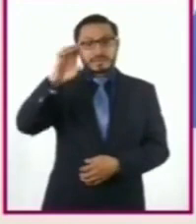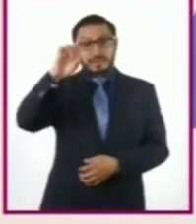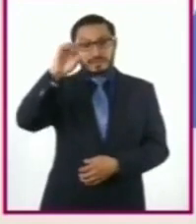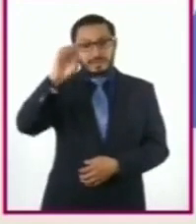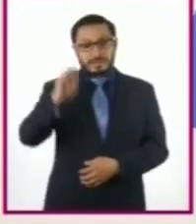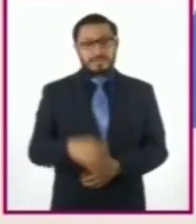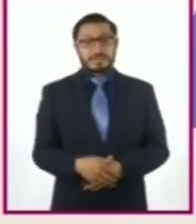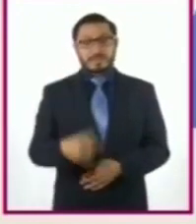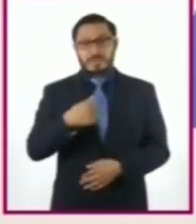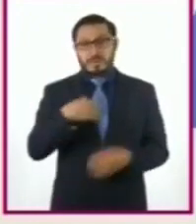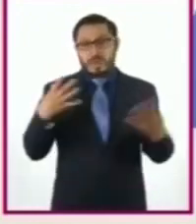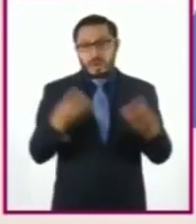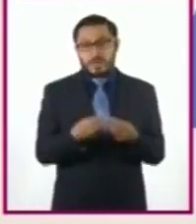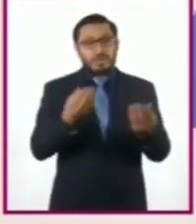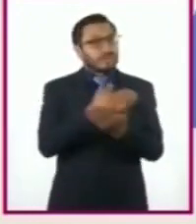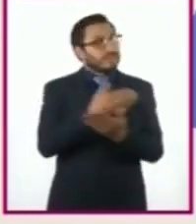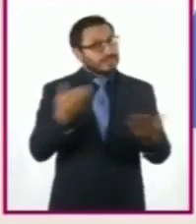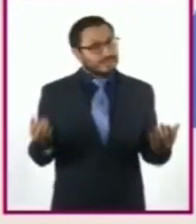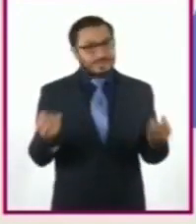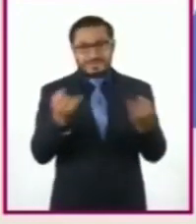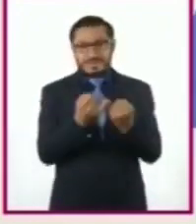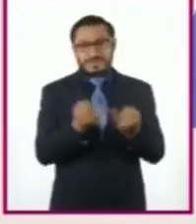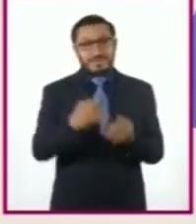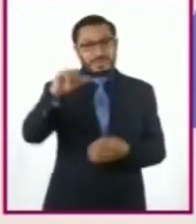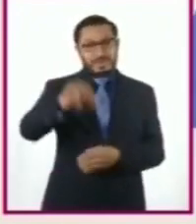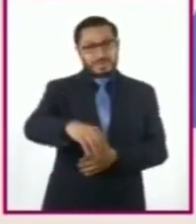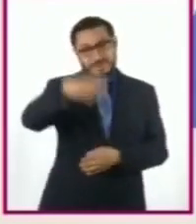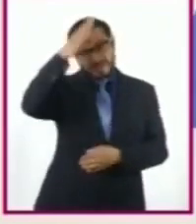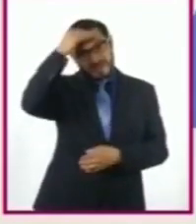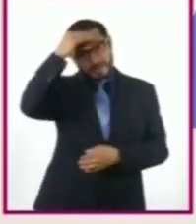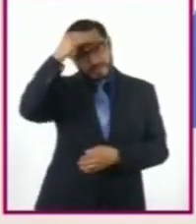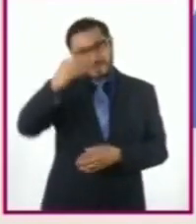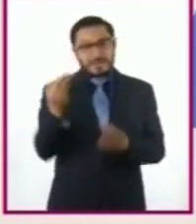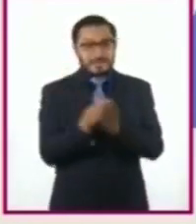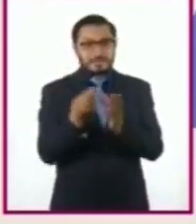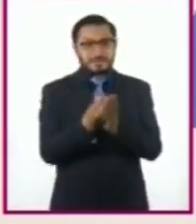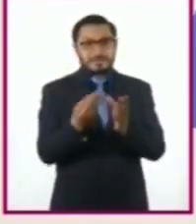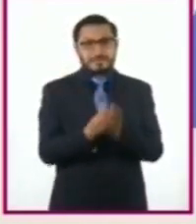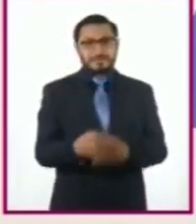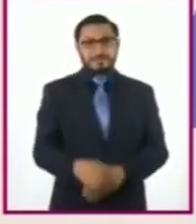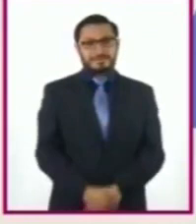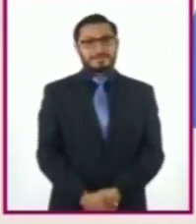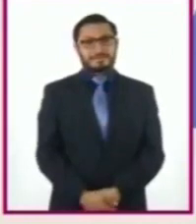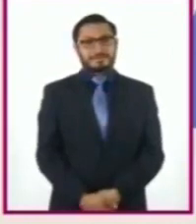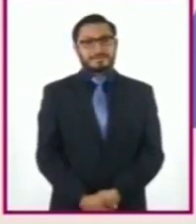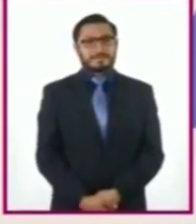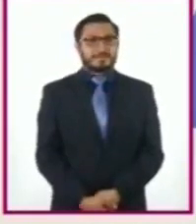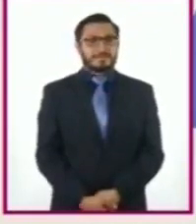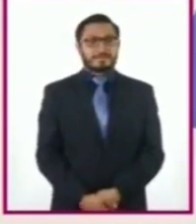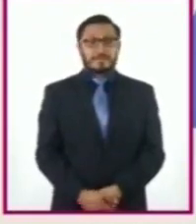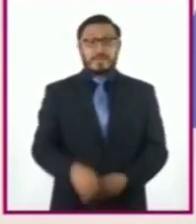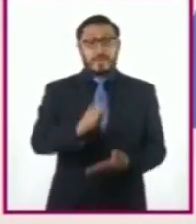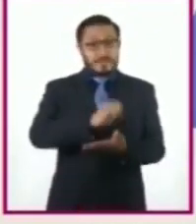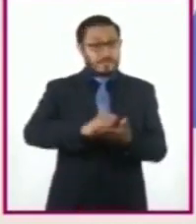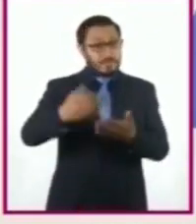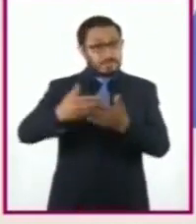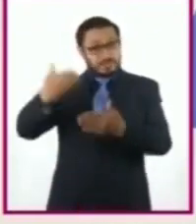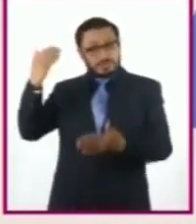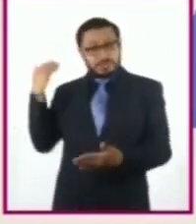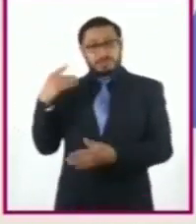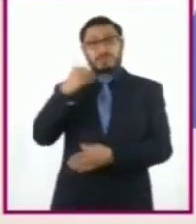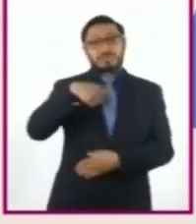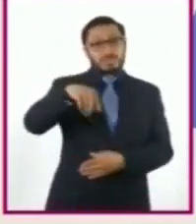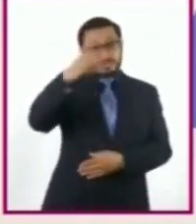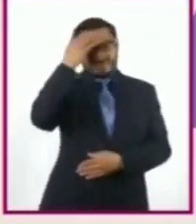ustedes acompañándolos en su aprendizaje durante la sesión de hoy. En la sesión anterior conocimos cómo